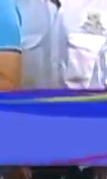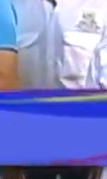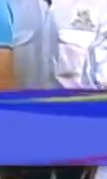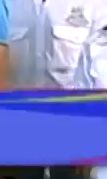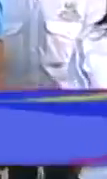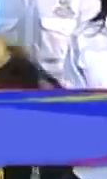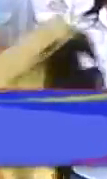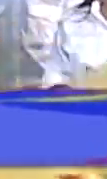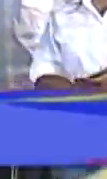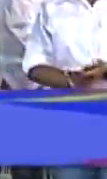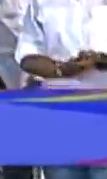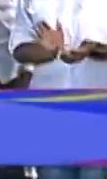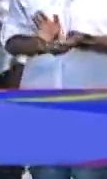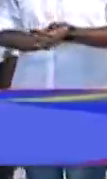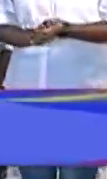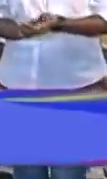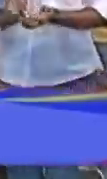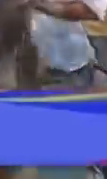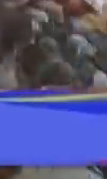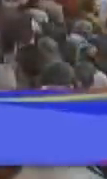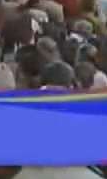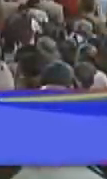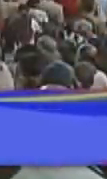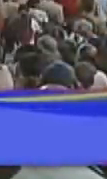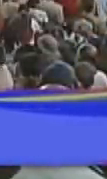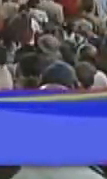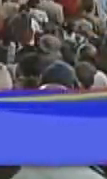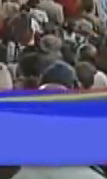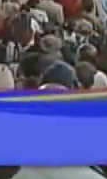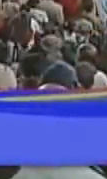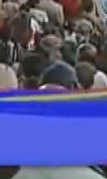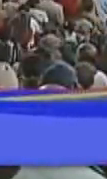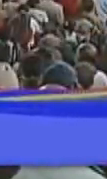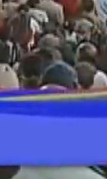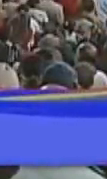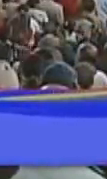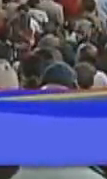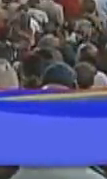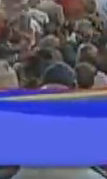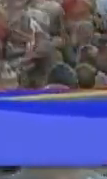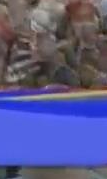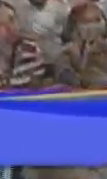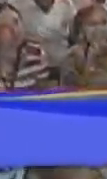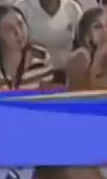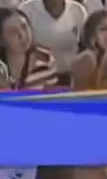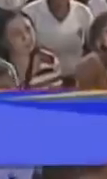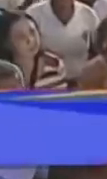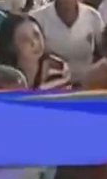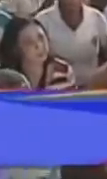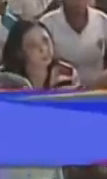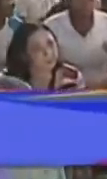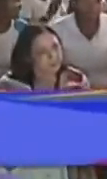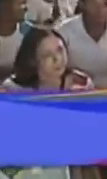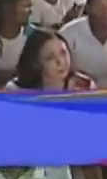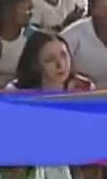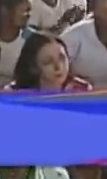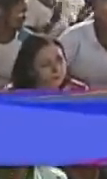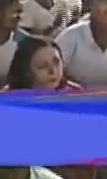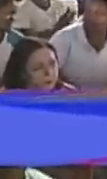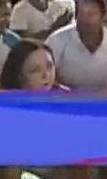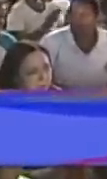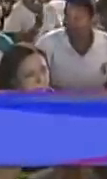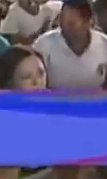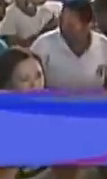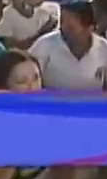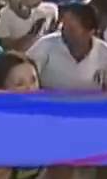también elevan el poder que tienen los ciudadanos en cada una de sus comunidades. 352 cuadrantes de paz instalados en